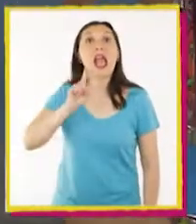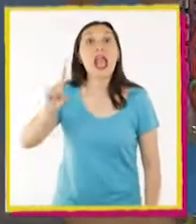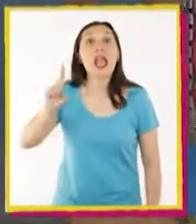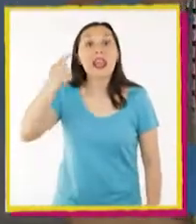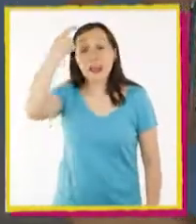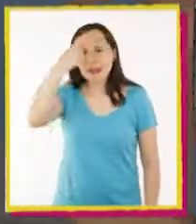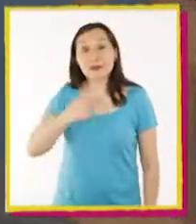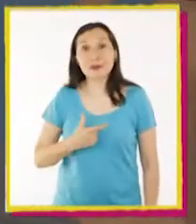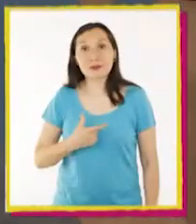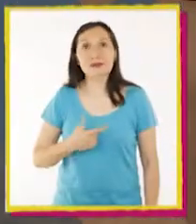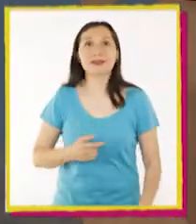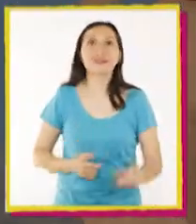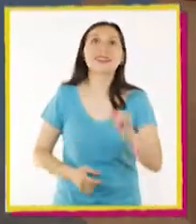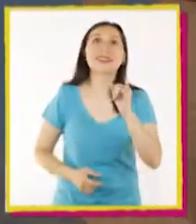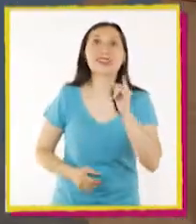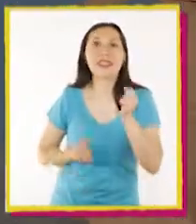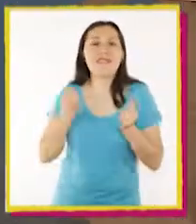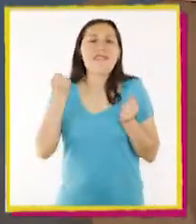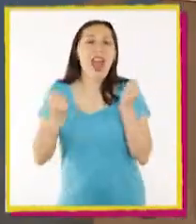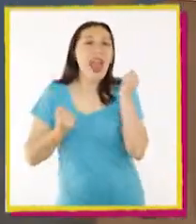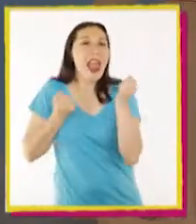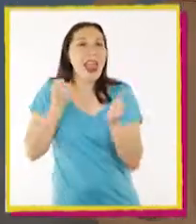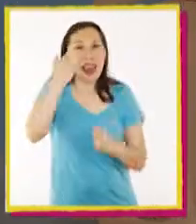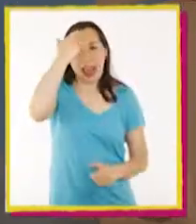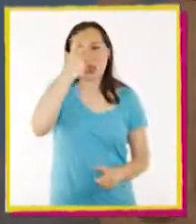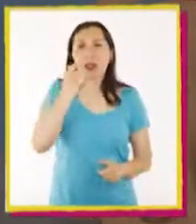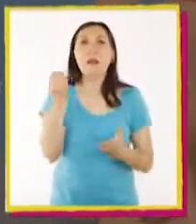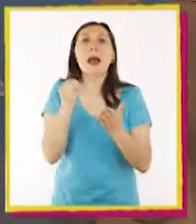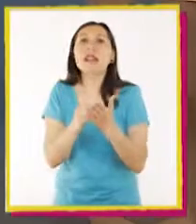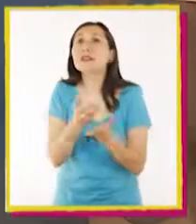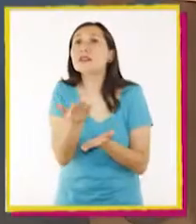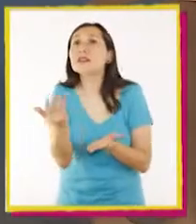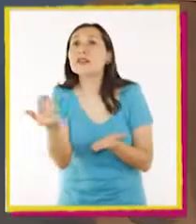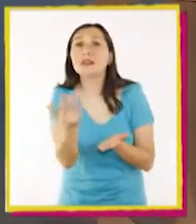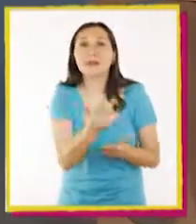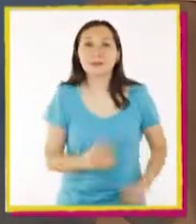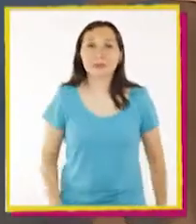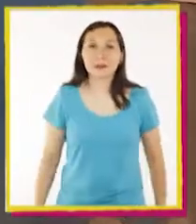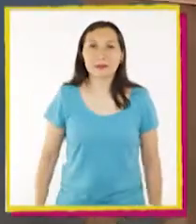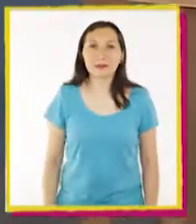¿Quién soy? ¡Sí! ¡Una bailarina! ¿Qué más?